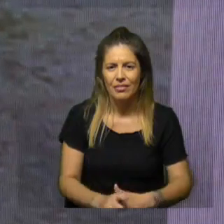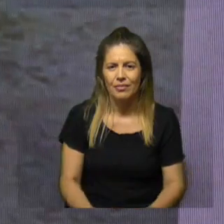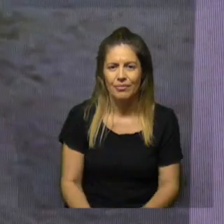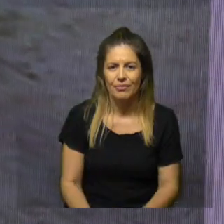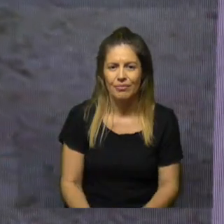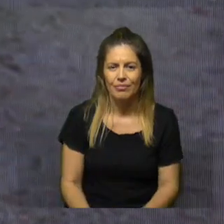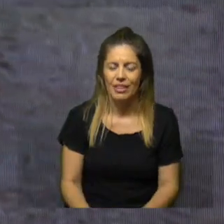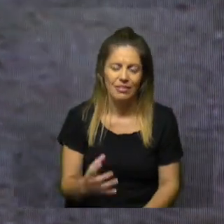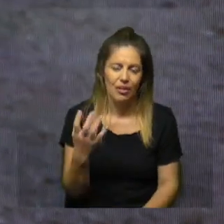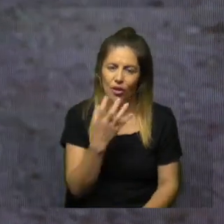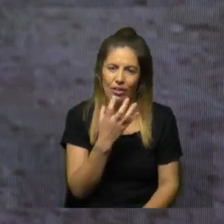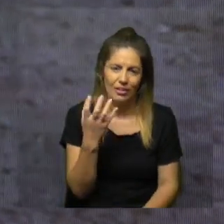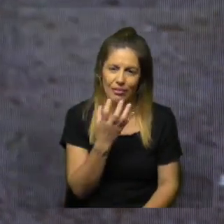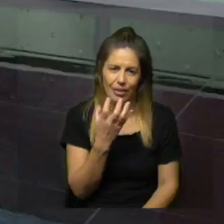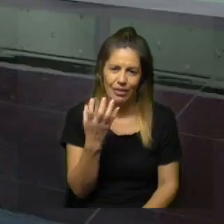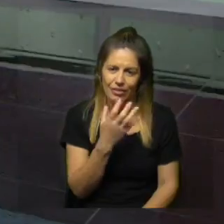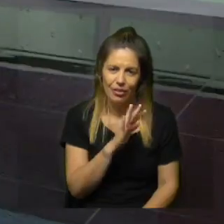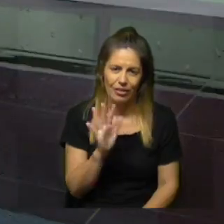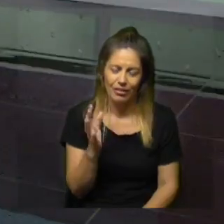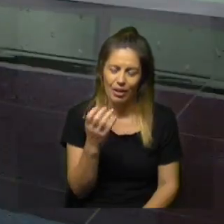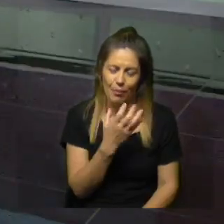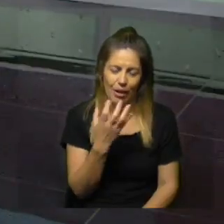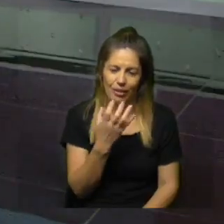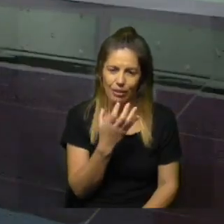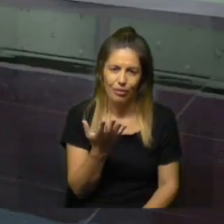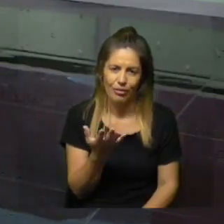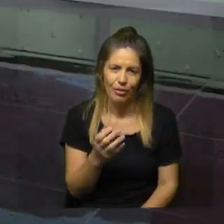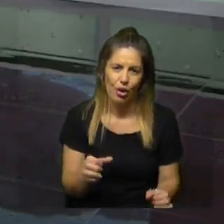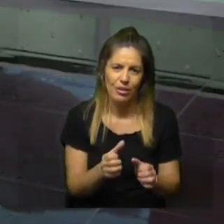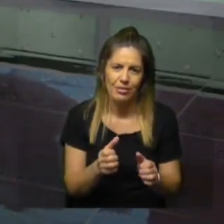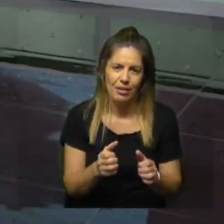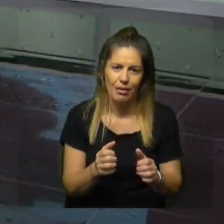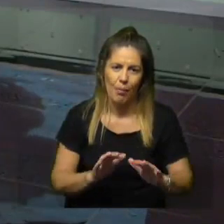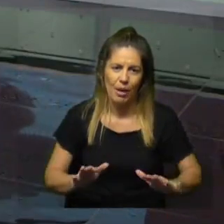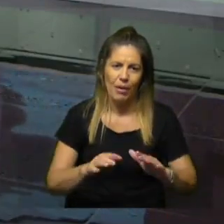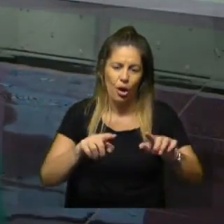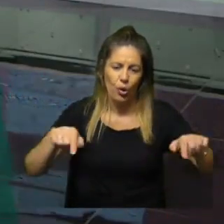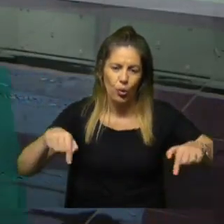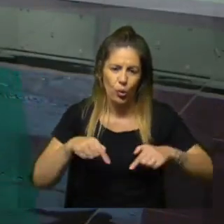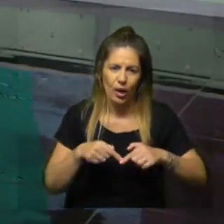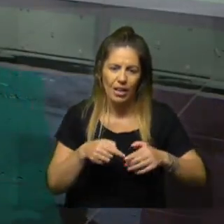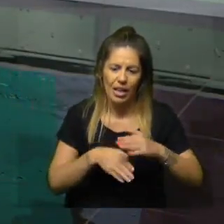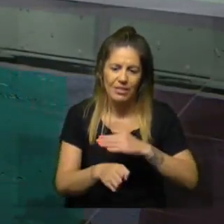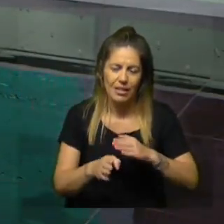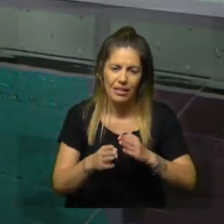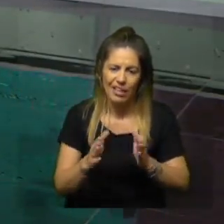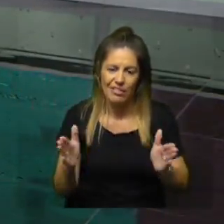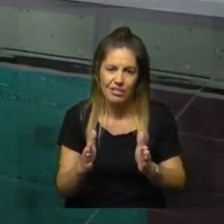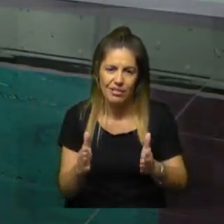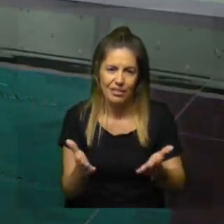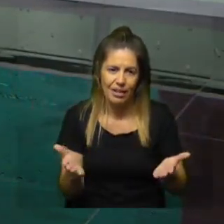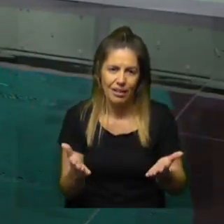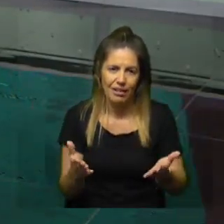Es deprimente esto, no. Déjelo así, ya está, es espantoso lo que hicieron. Rómpalo. Yo estoy diciendo el aporte de